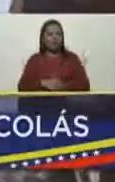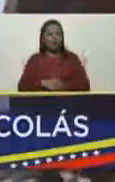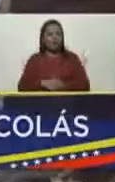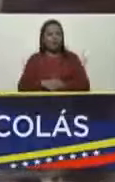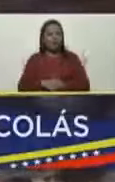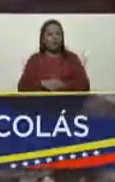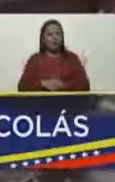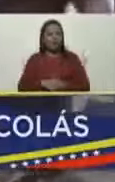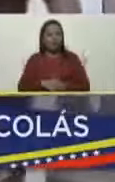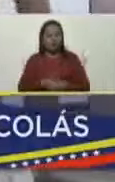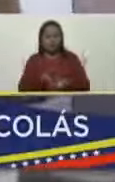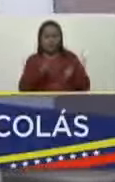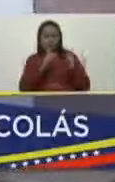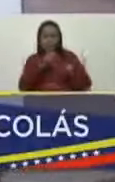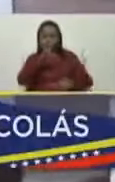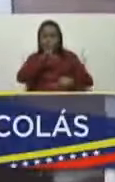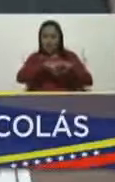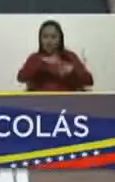Déjame sentarme aquí, ¿vale?